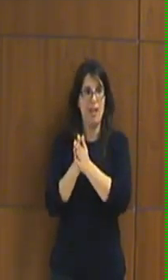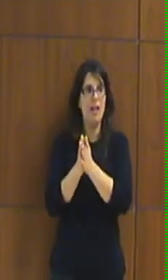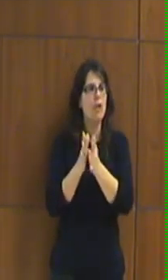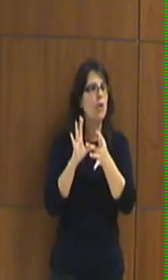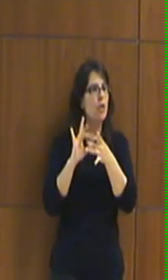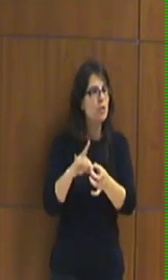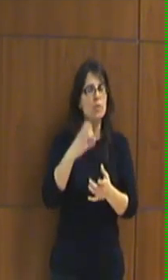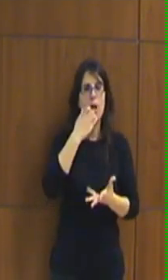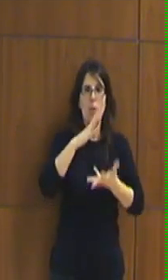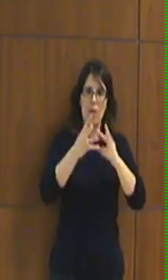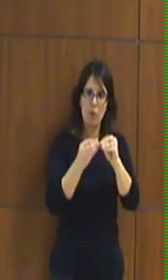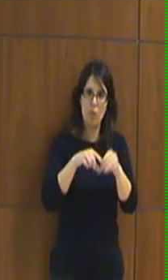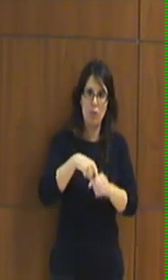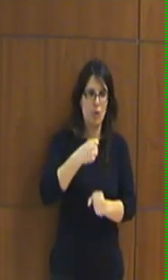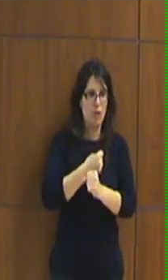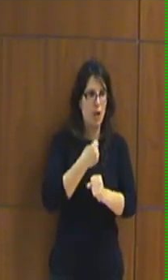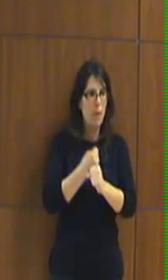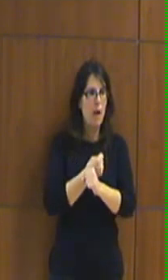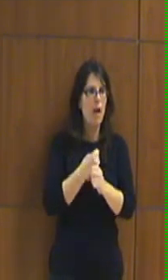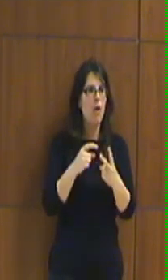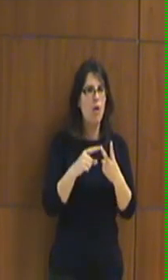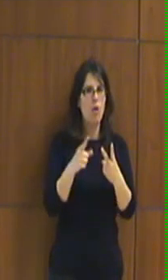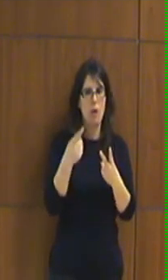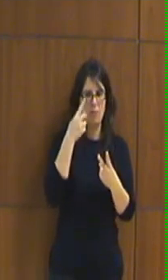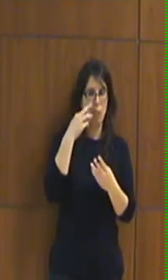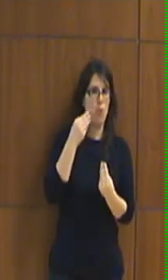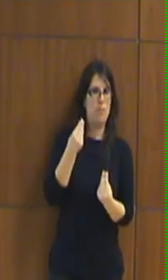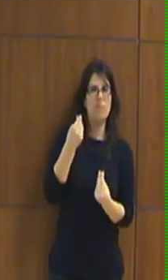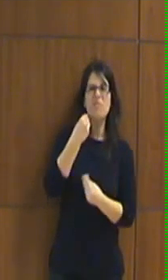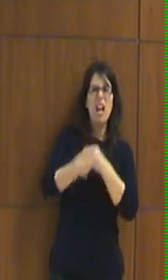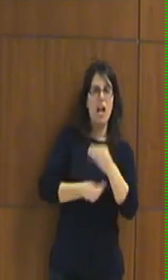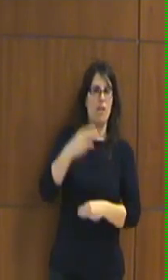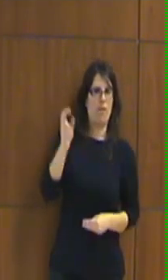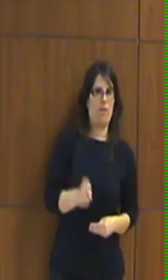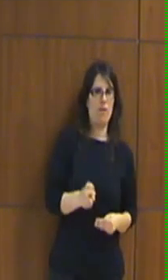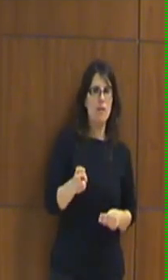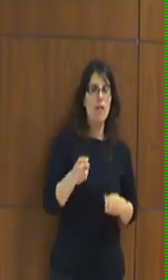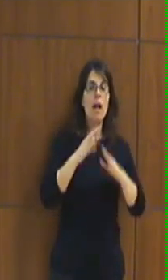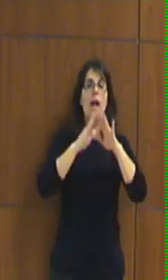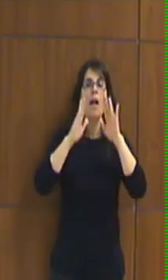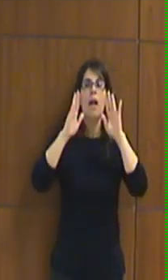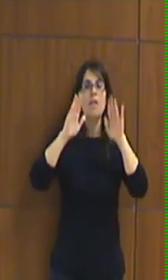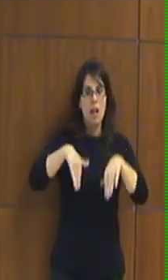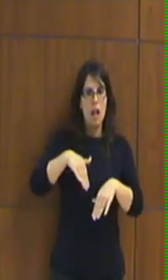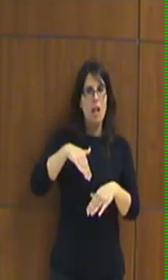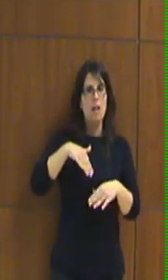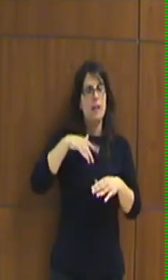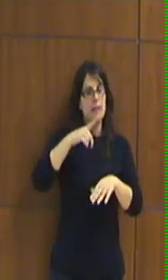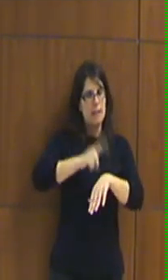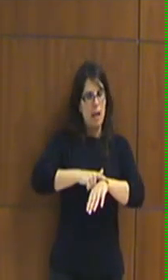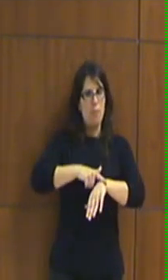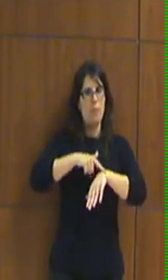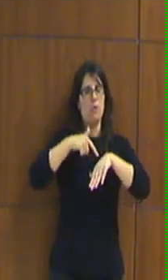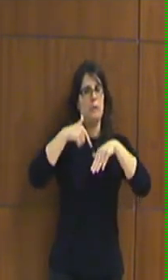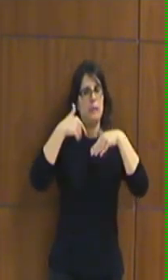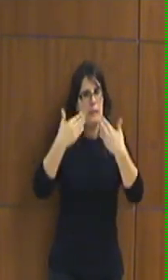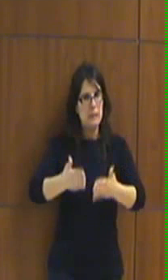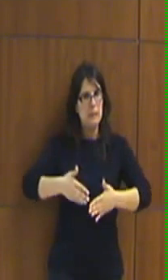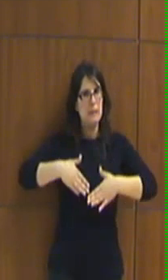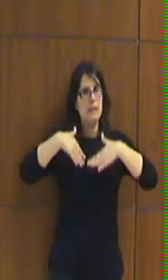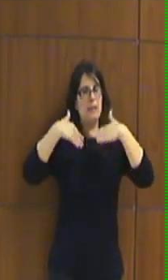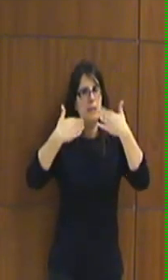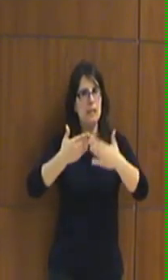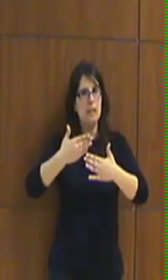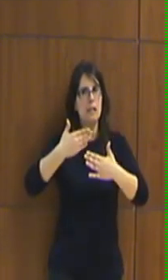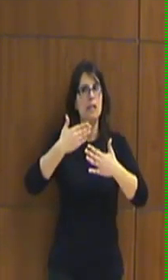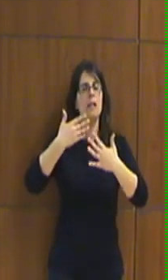el puesto de trabajo, qué viene esta gente a hacer aquí. Y al final hemos conseguido, por lo menos con el tiempo, que la integración ha sido plena, pero